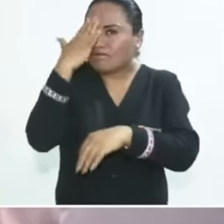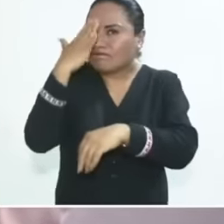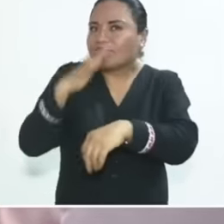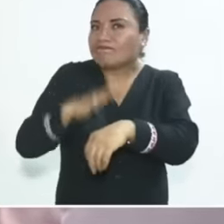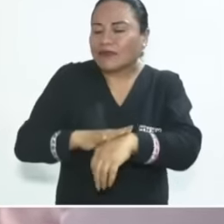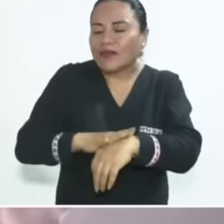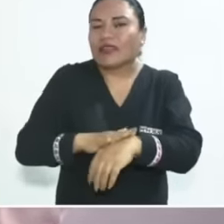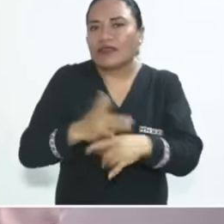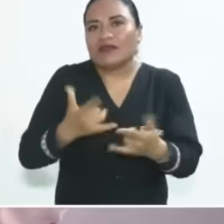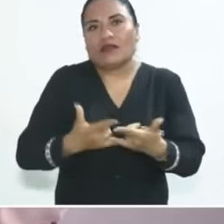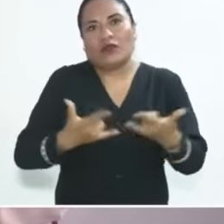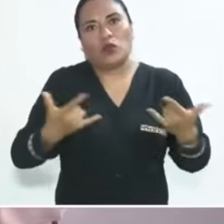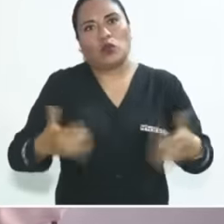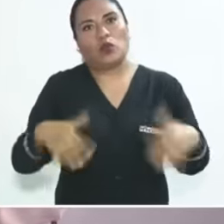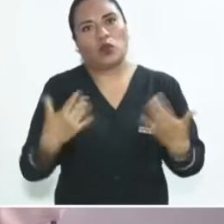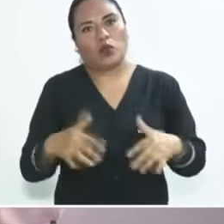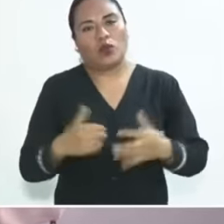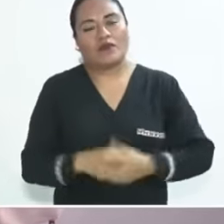porque